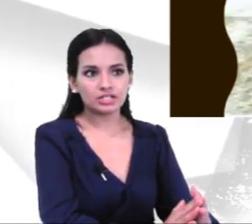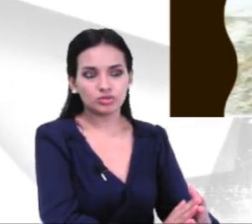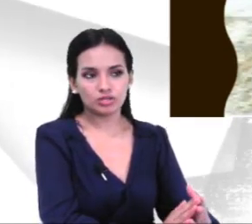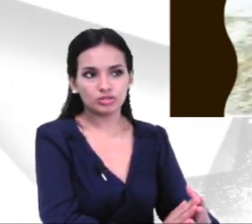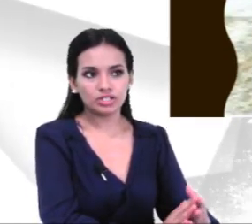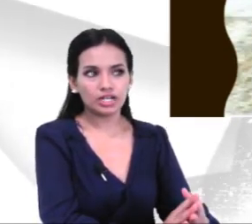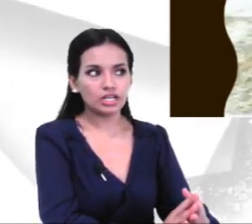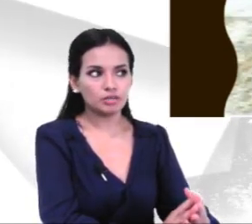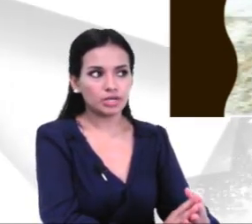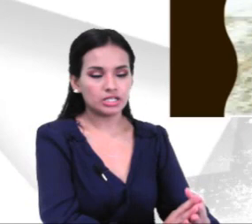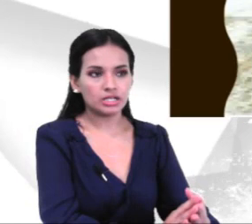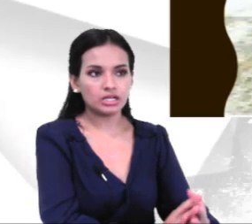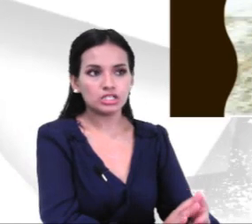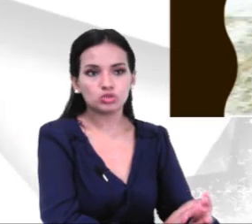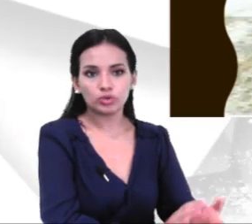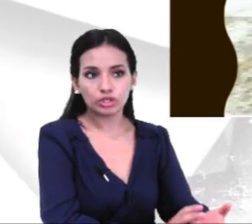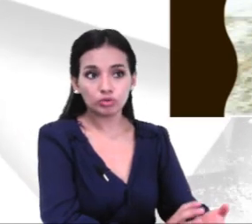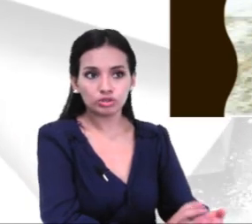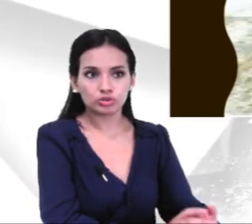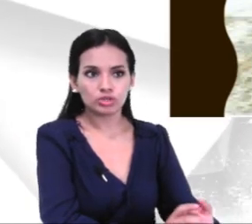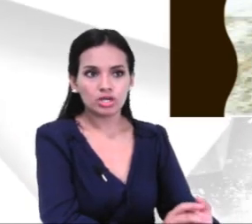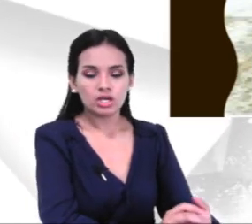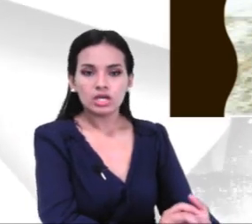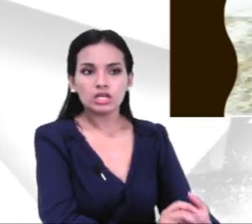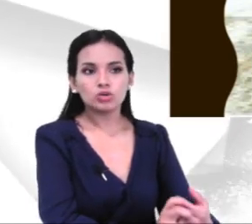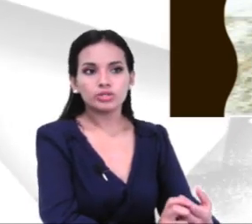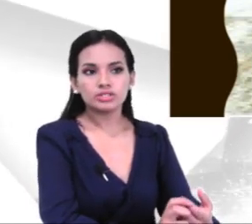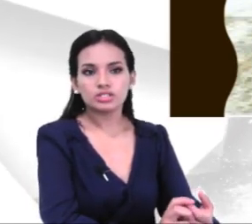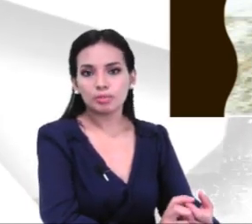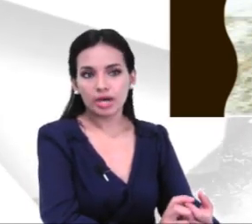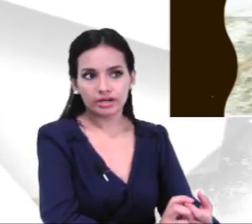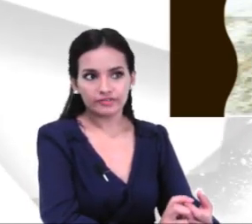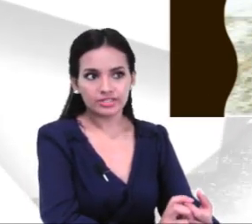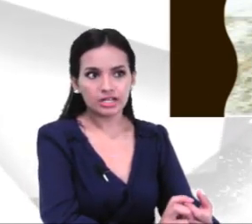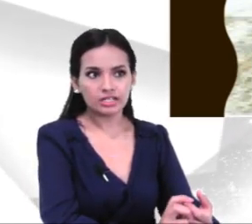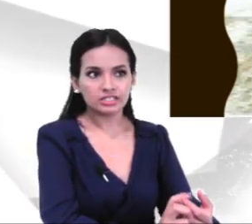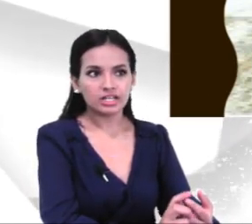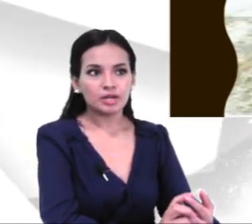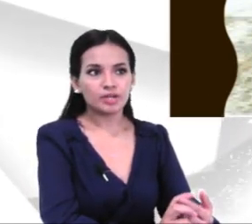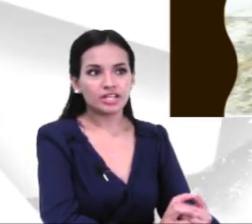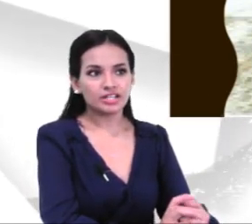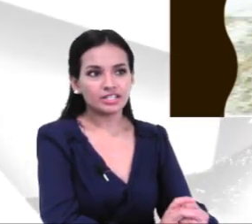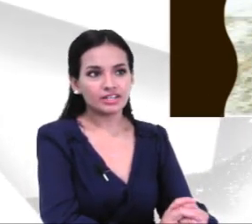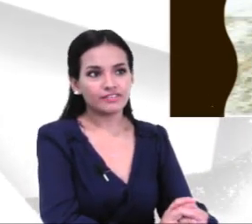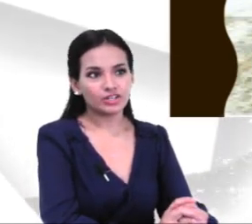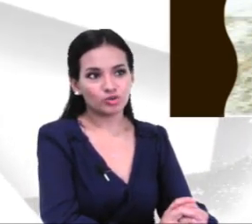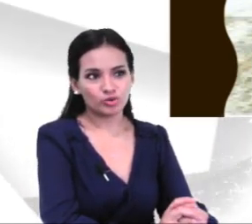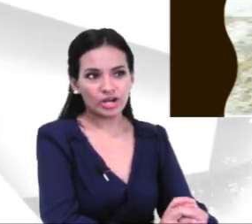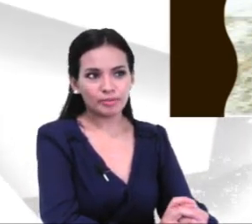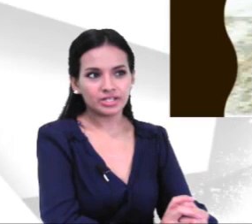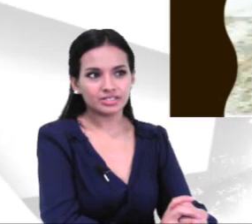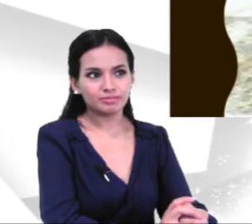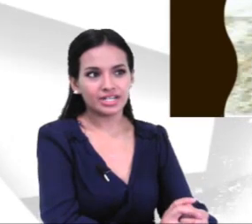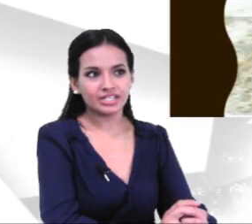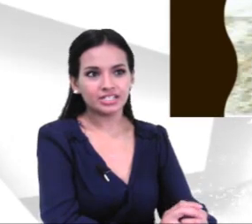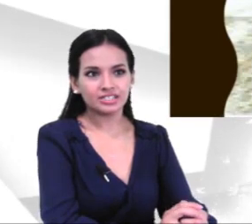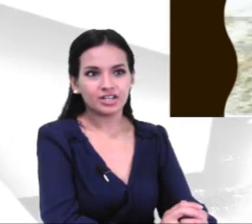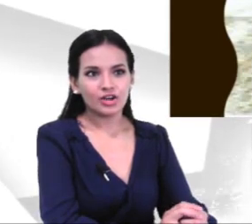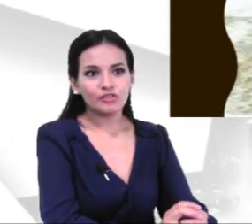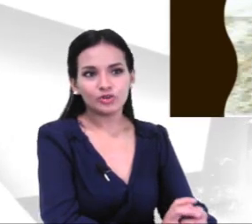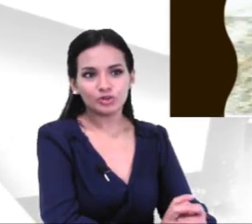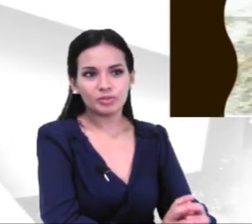integral de la zona costera y marina y sus recursos incluyen sistemas arrecifales praderas de fanerógamas marinas